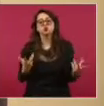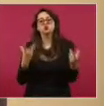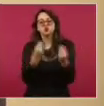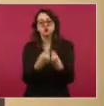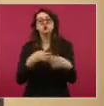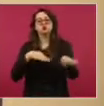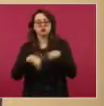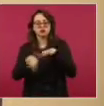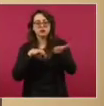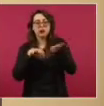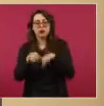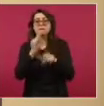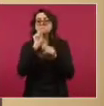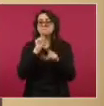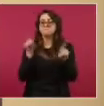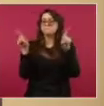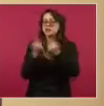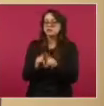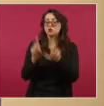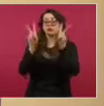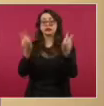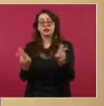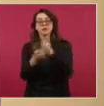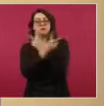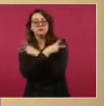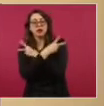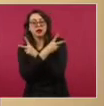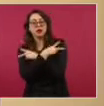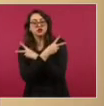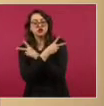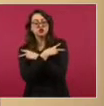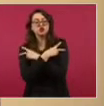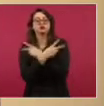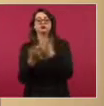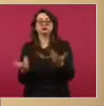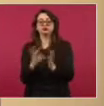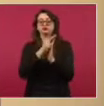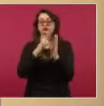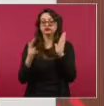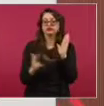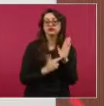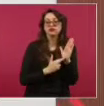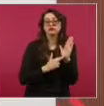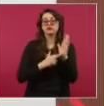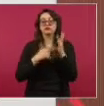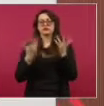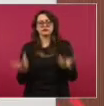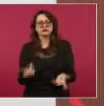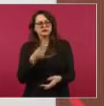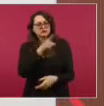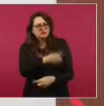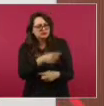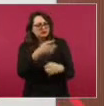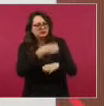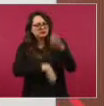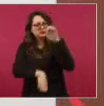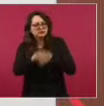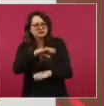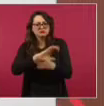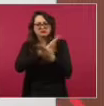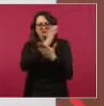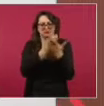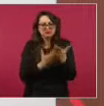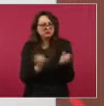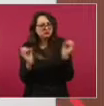familiar con más días de vacaciones, y también en la reglamentación de las llamadas outsourcing, que precarizan el